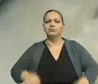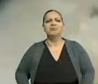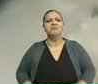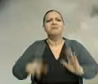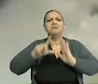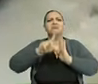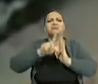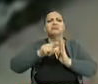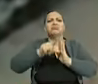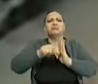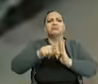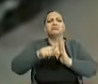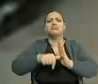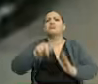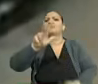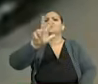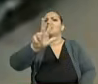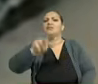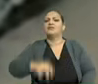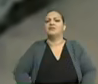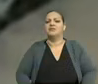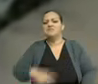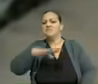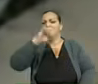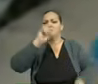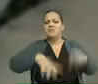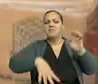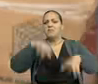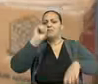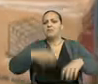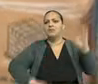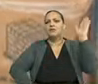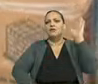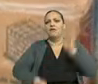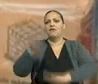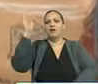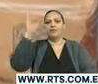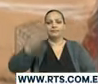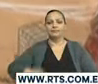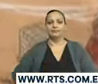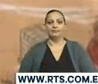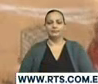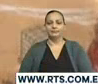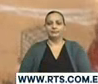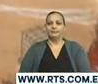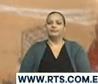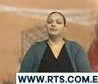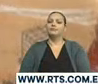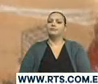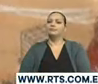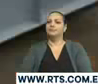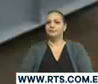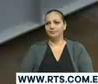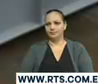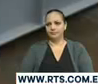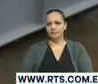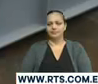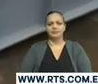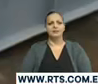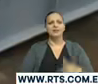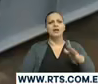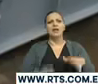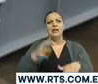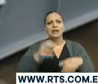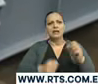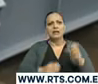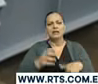del escape, impotencia e indignación. Por acá quienes se ganan la vida vendiendo el producto en menores cantidades